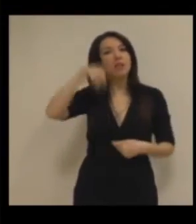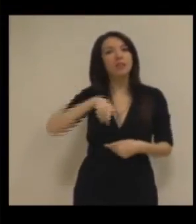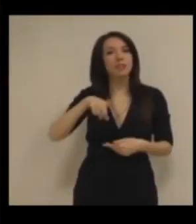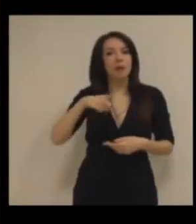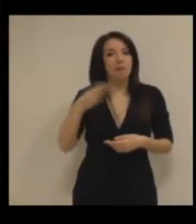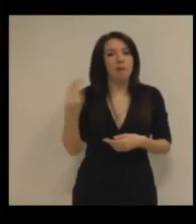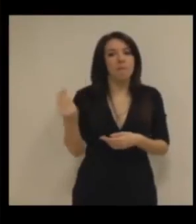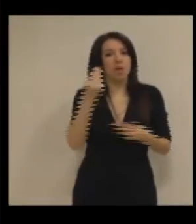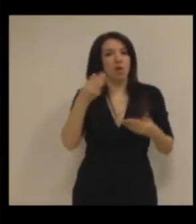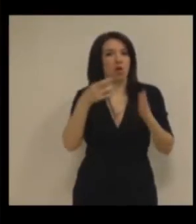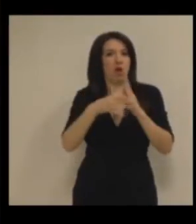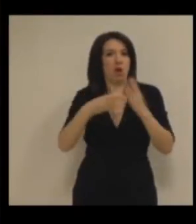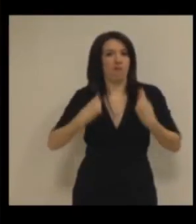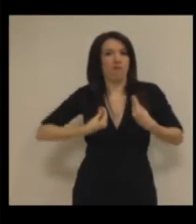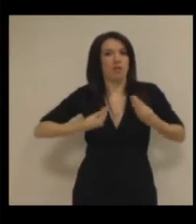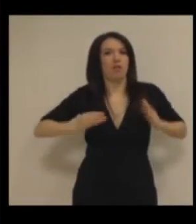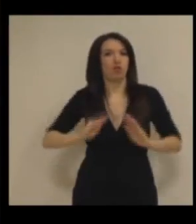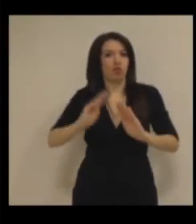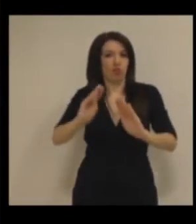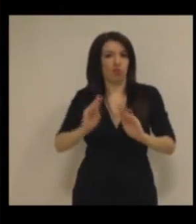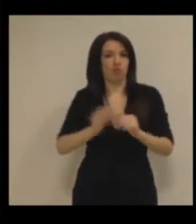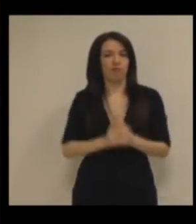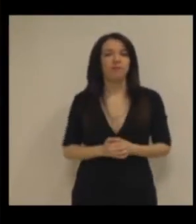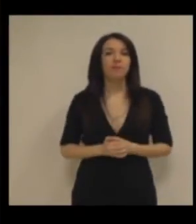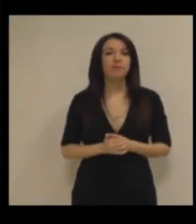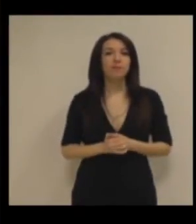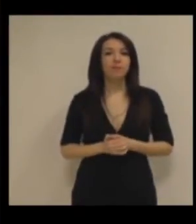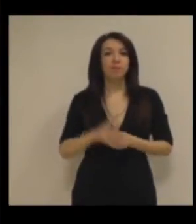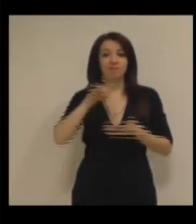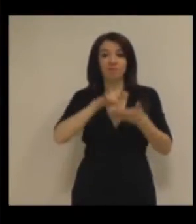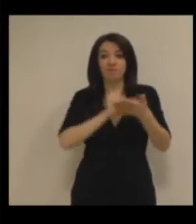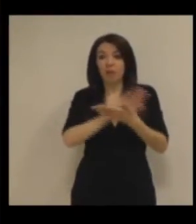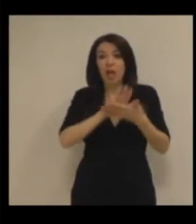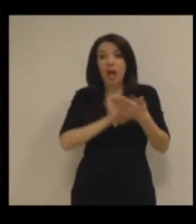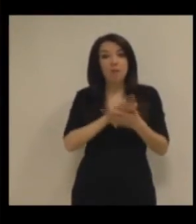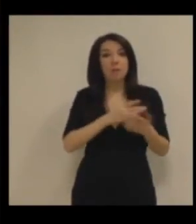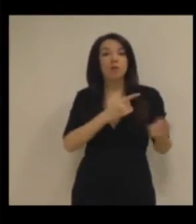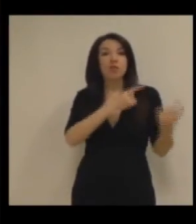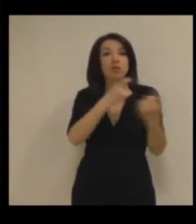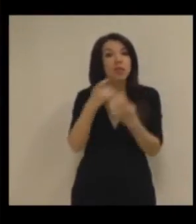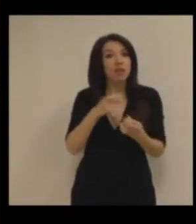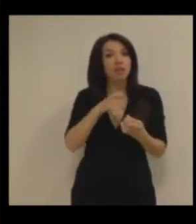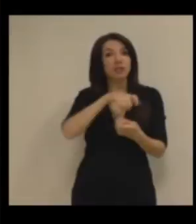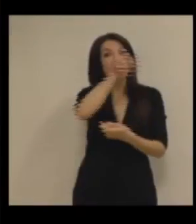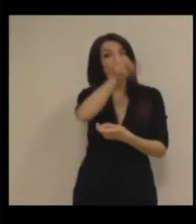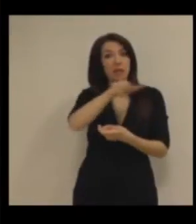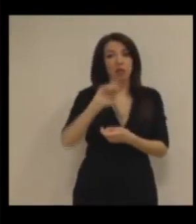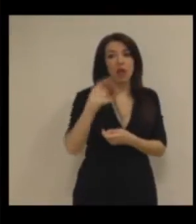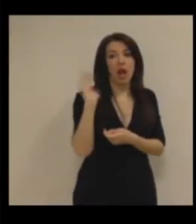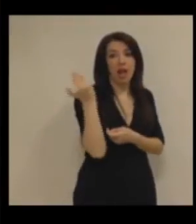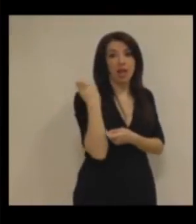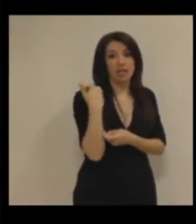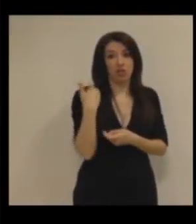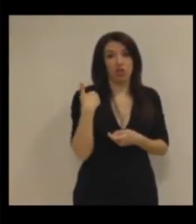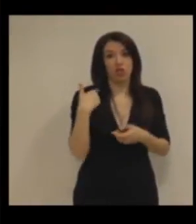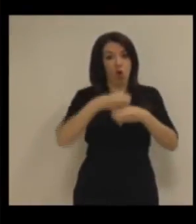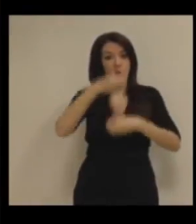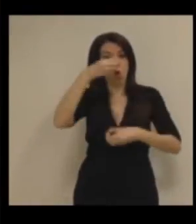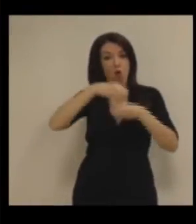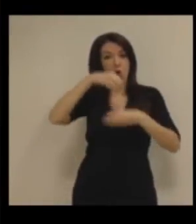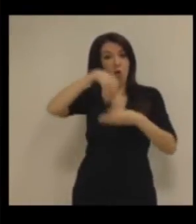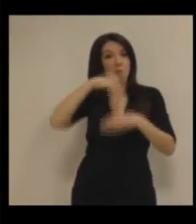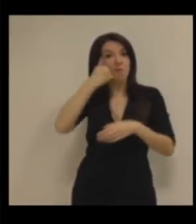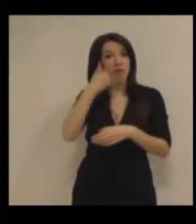su calidad de vida. Cuando hablamos de las necesidades de las personas con lesión medular, nos dimos cuenta que